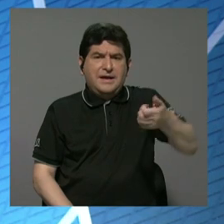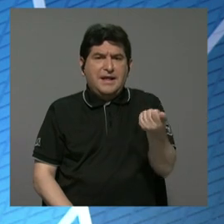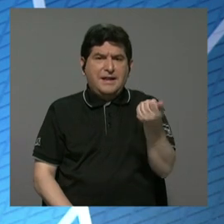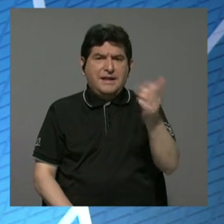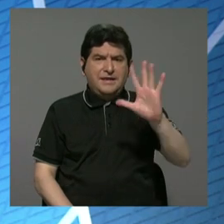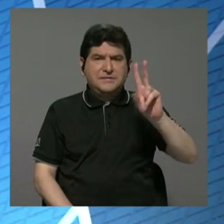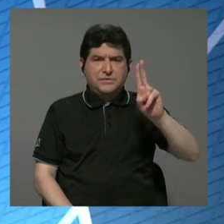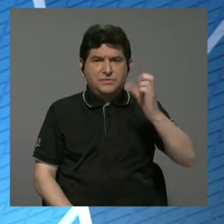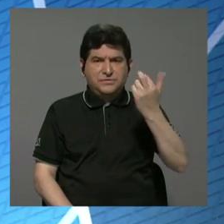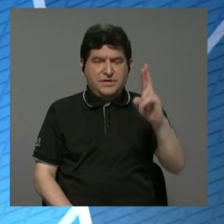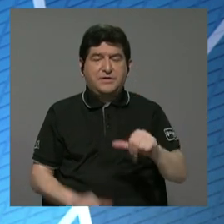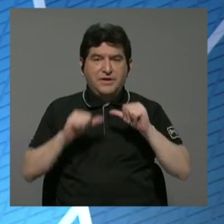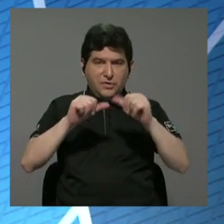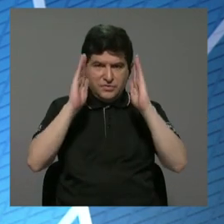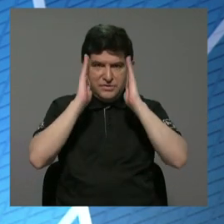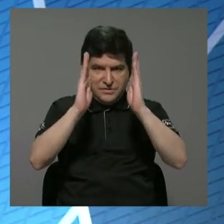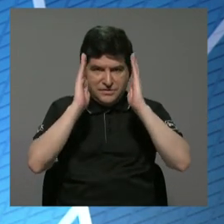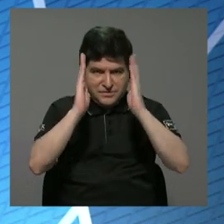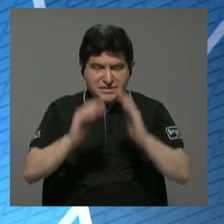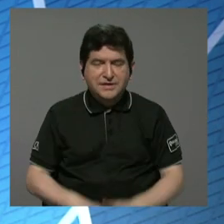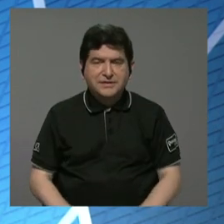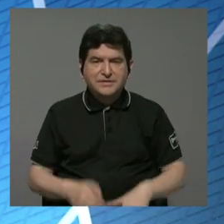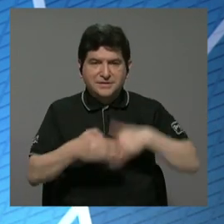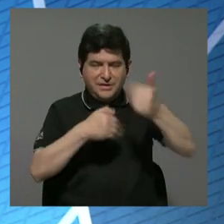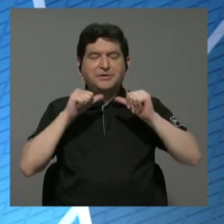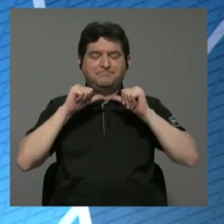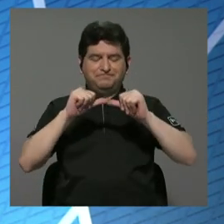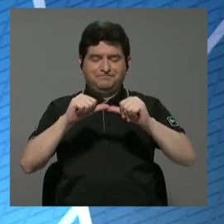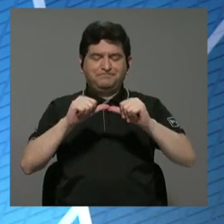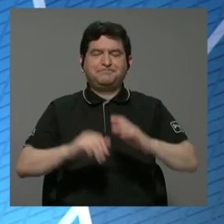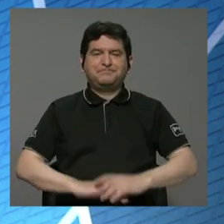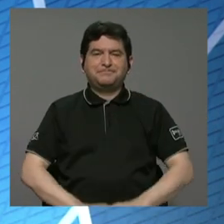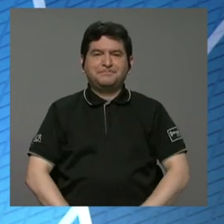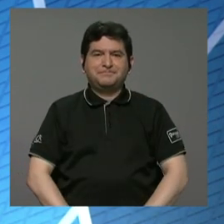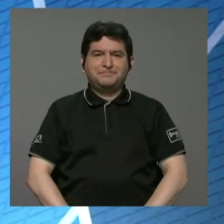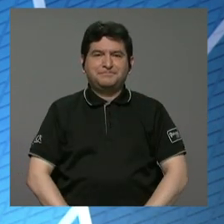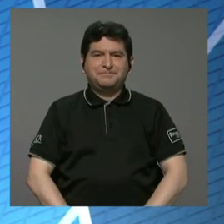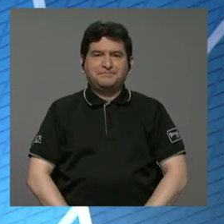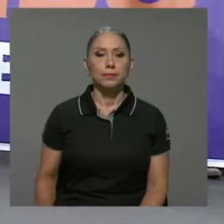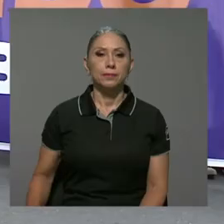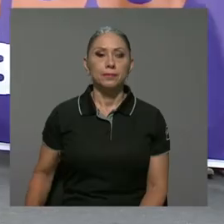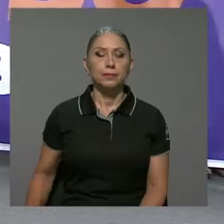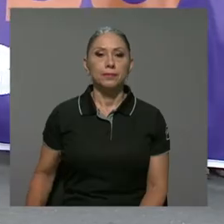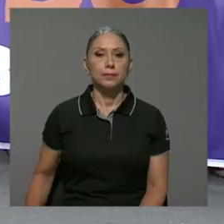UCR. Manténgase con nosotros, que ya casi volvemos.